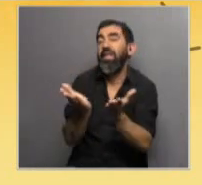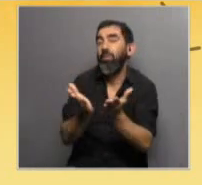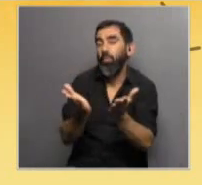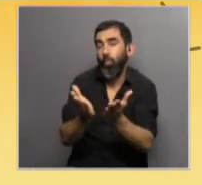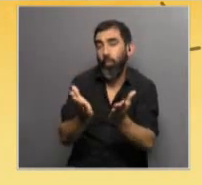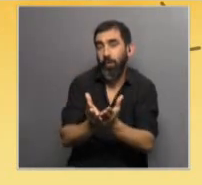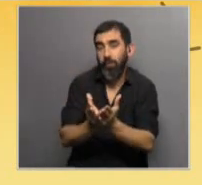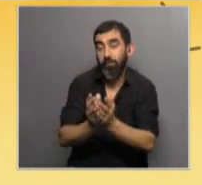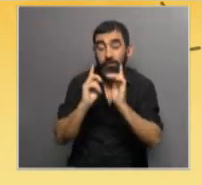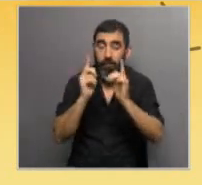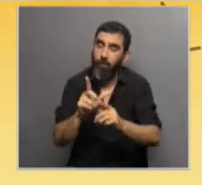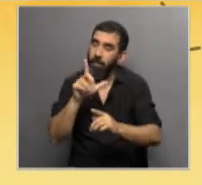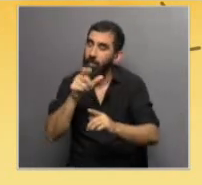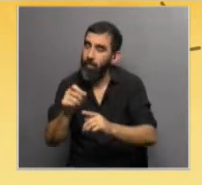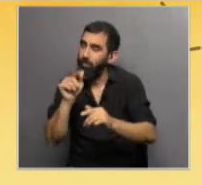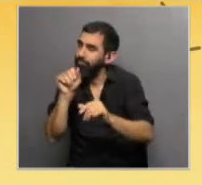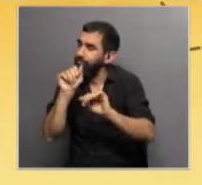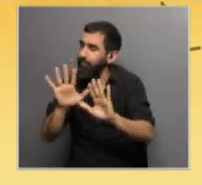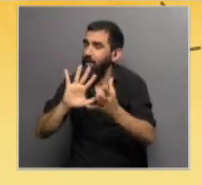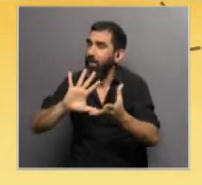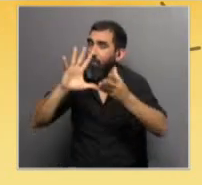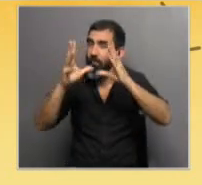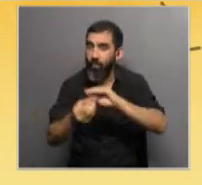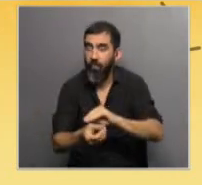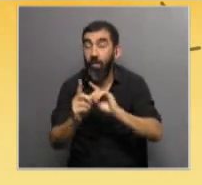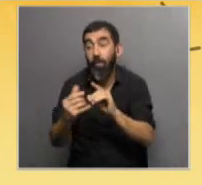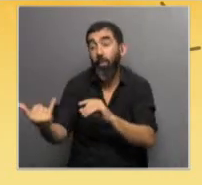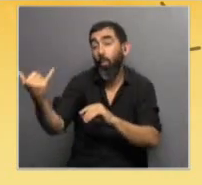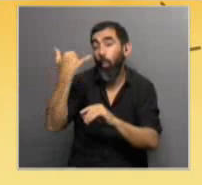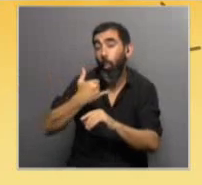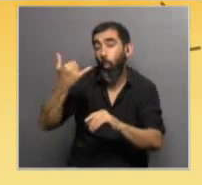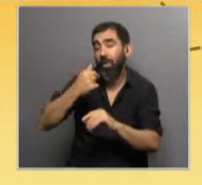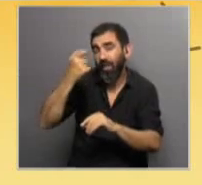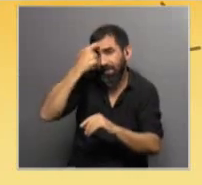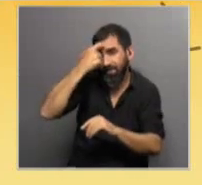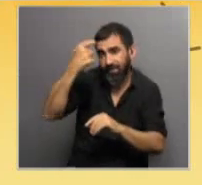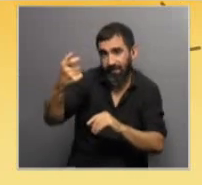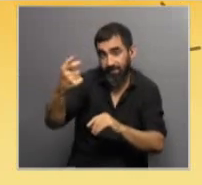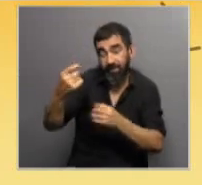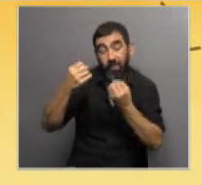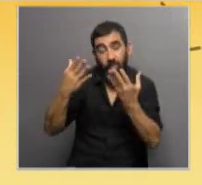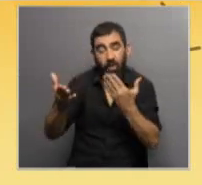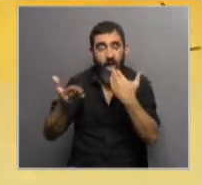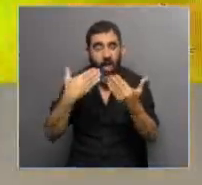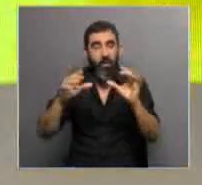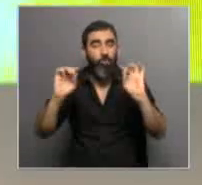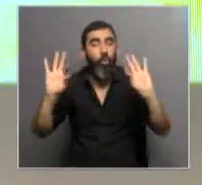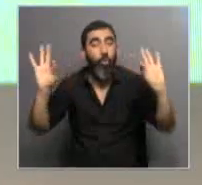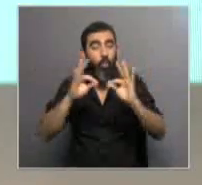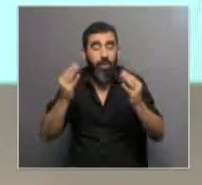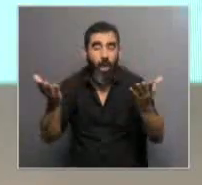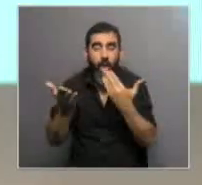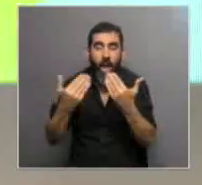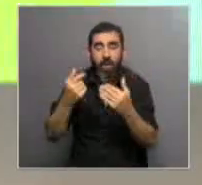también es obviamente bien peculiar su camino pero nos cuenta nos habla de la ciencia porque hasta ahora hemos hablado de música y no sólo de la